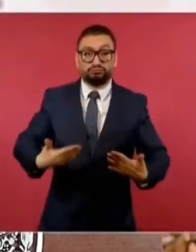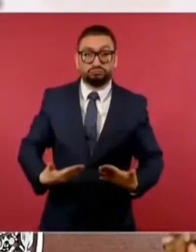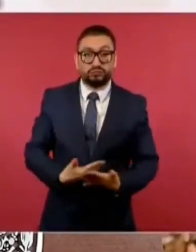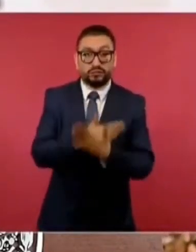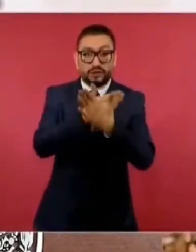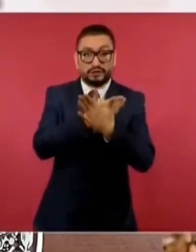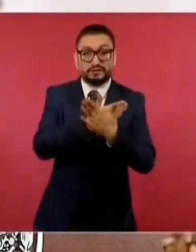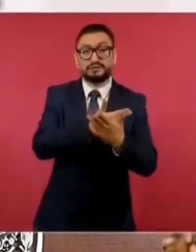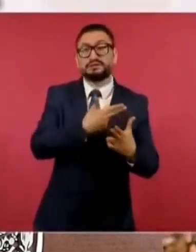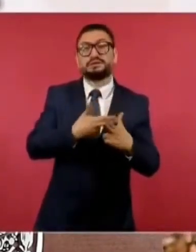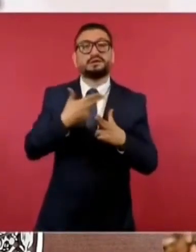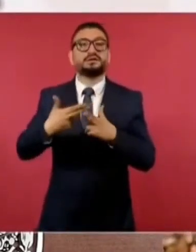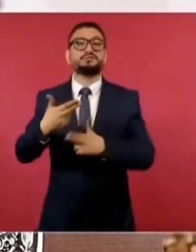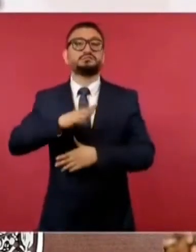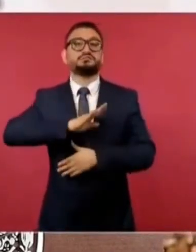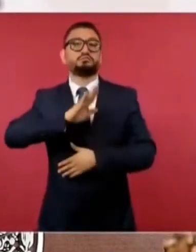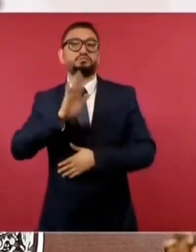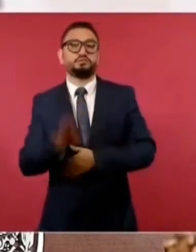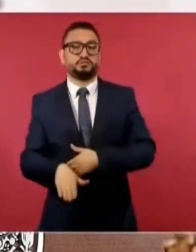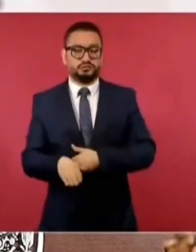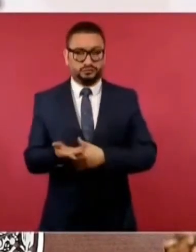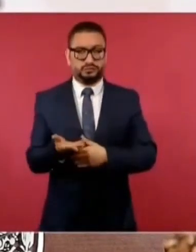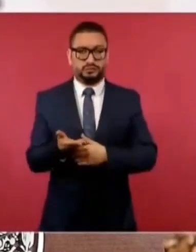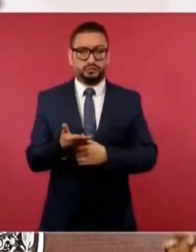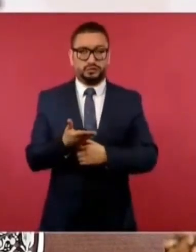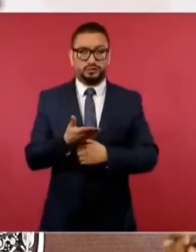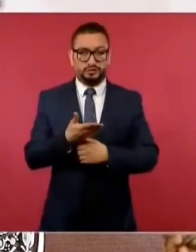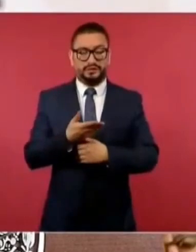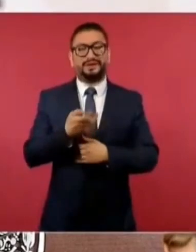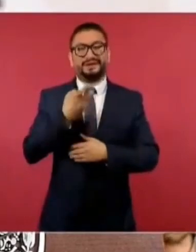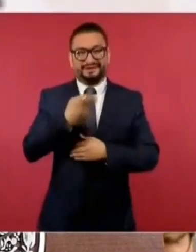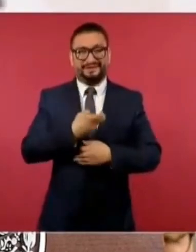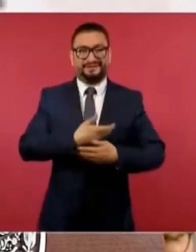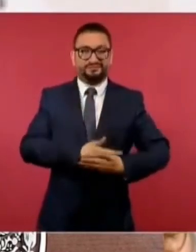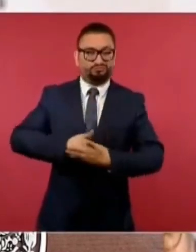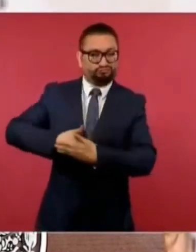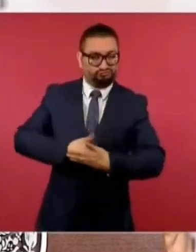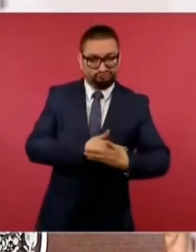muere, desde la cuna hasta la tumba,